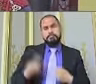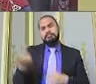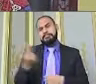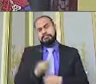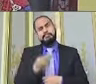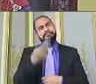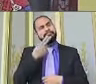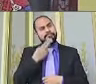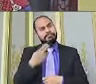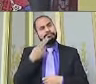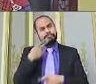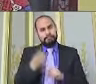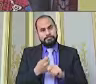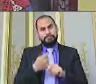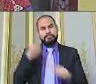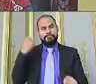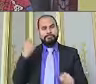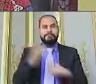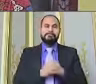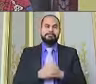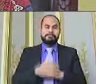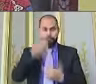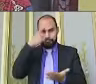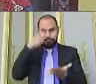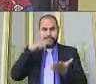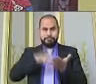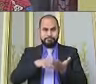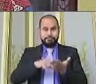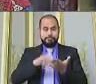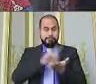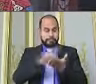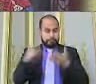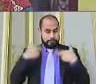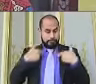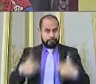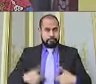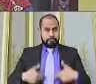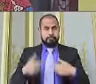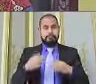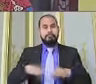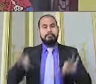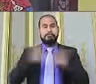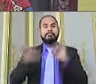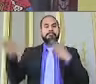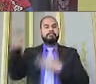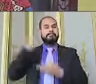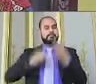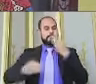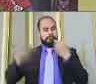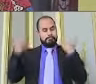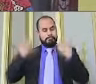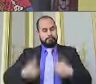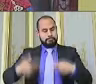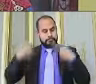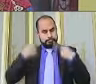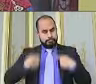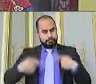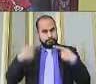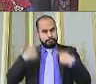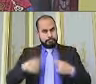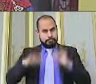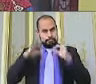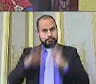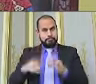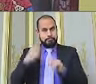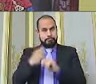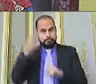tomar ese transporte. Y creo que como un derecho humano necesitan ser tratados como personas y merecen un transporte